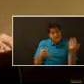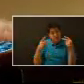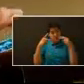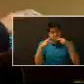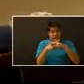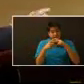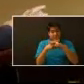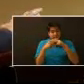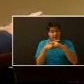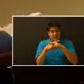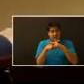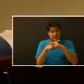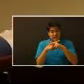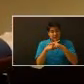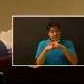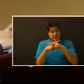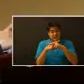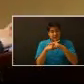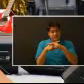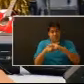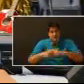fueron a pelear,